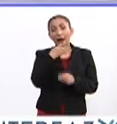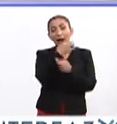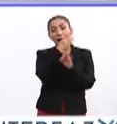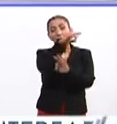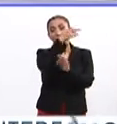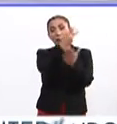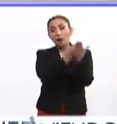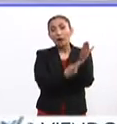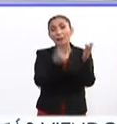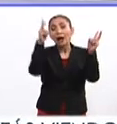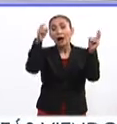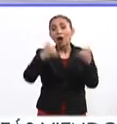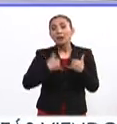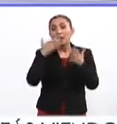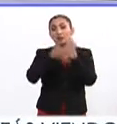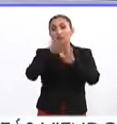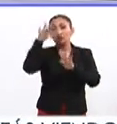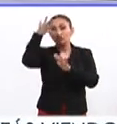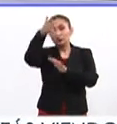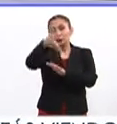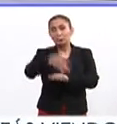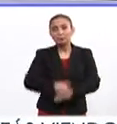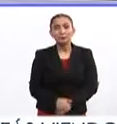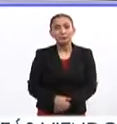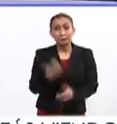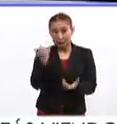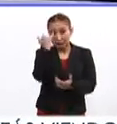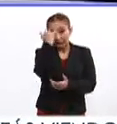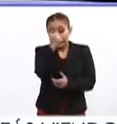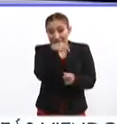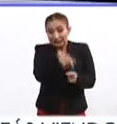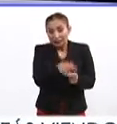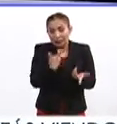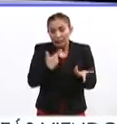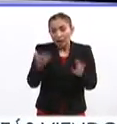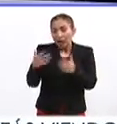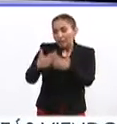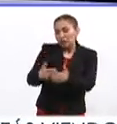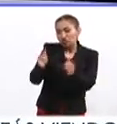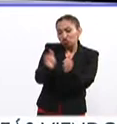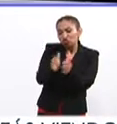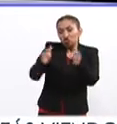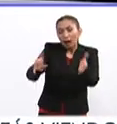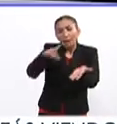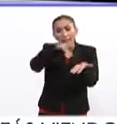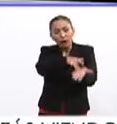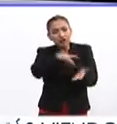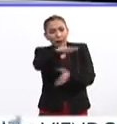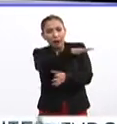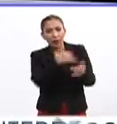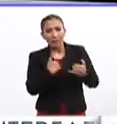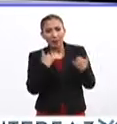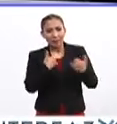el programa Jóvenes Construyendo el Futuro, una iniciativa en la que pequeñas y medianas empresas apoyarán ese